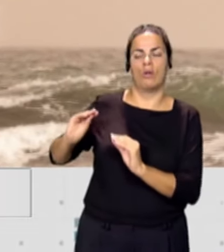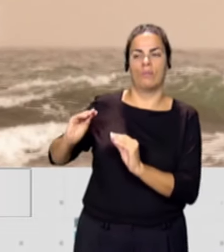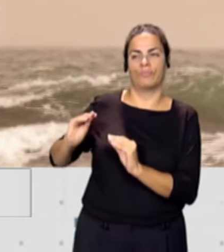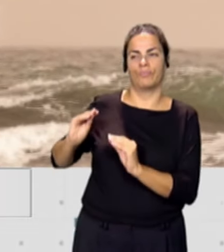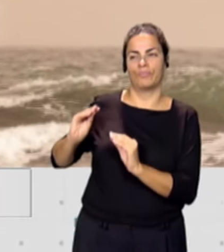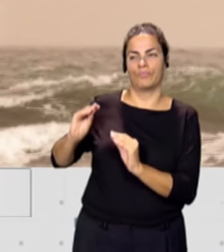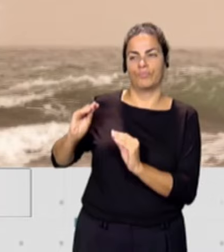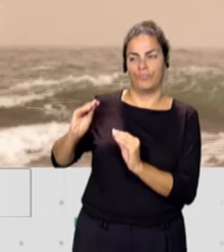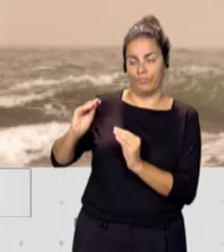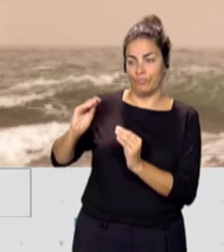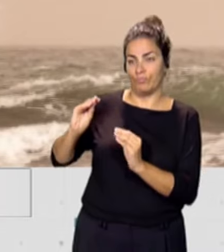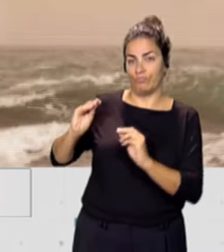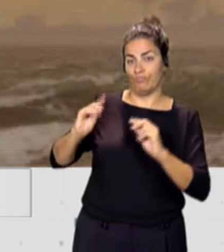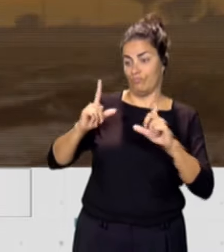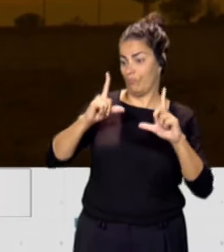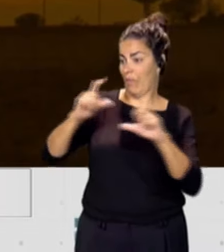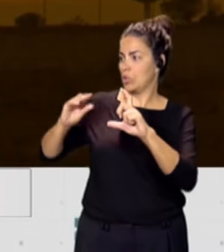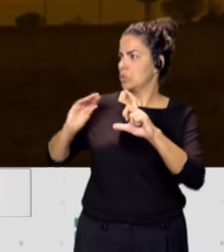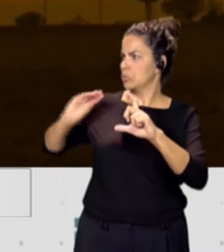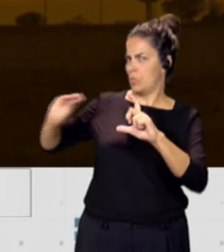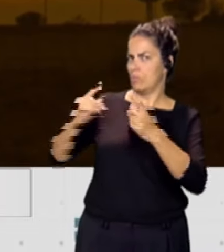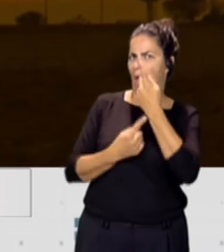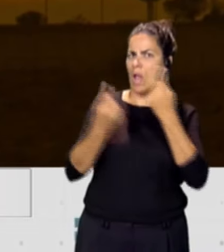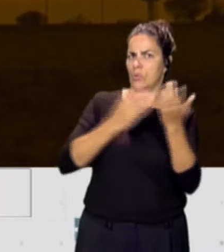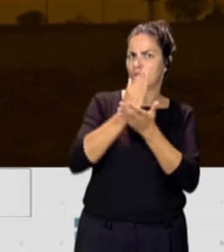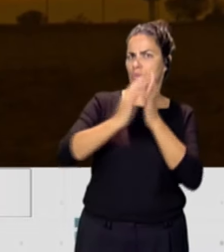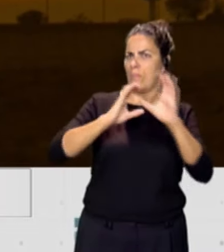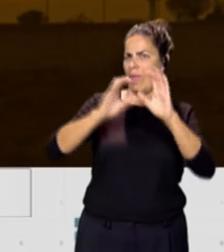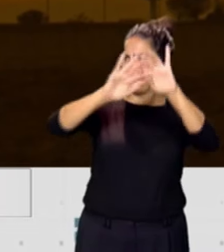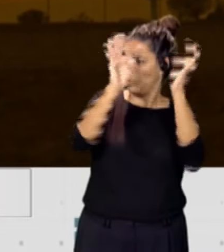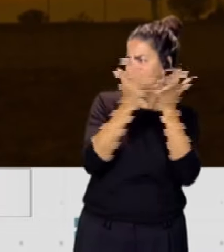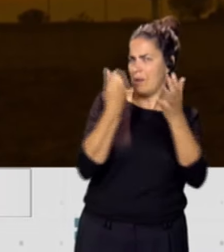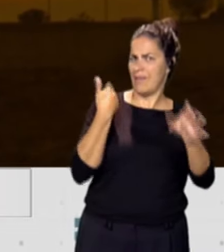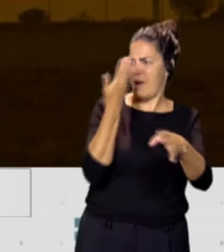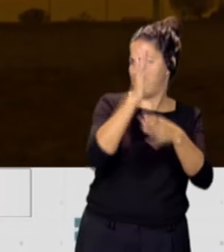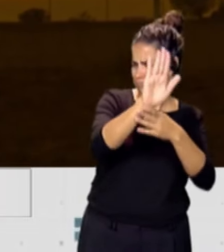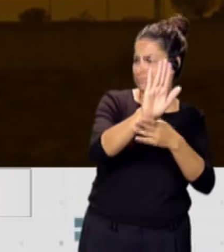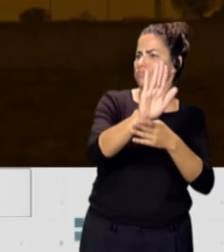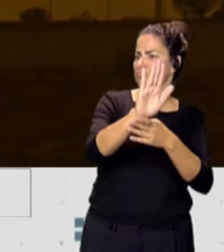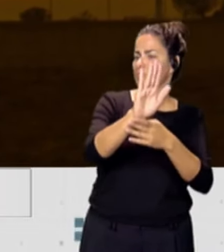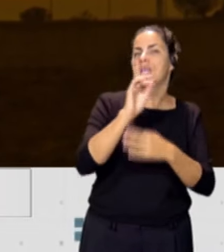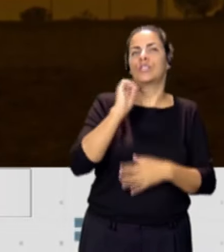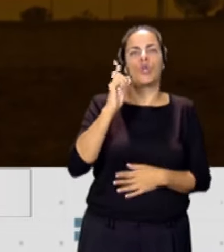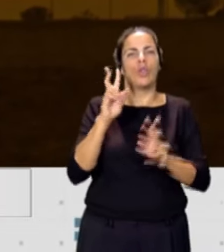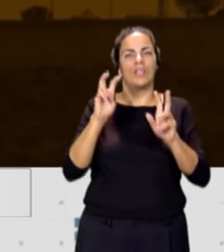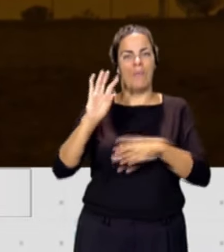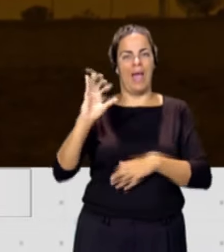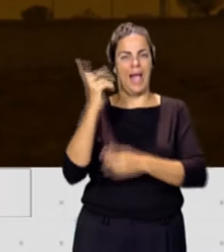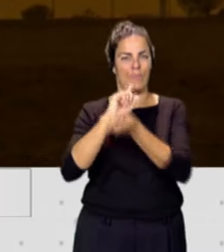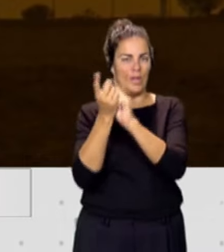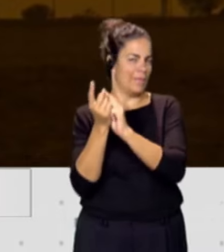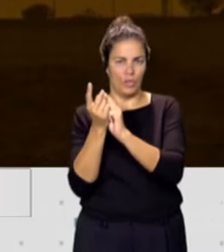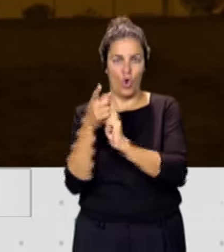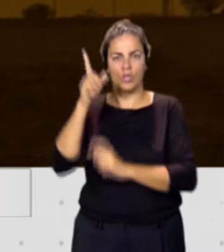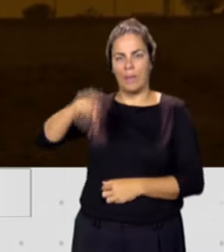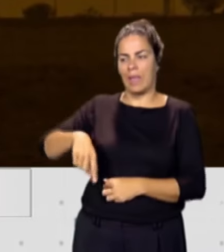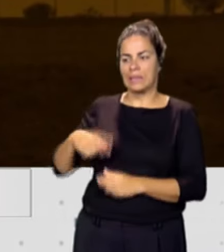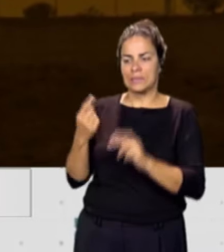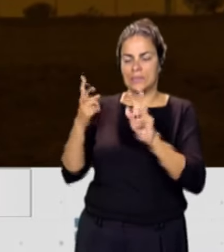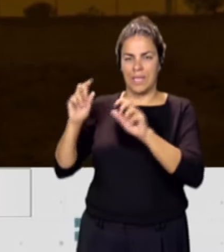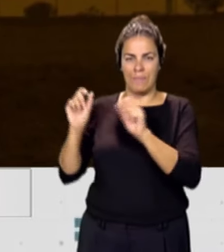podido ver en algunos medios internacionales no y no solo relacionado con en este caso con el cambio climático sino también hasta incluso relacionado con la con